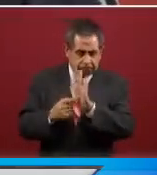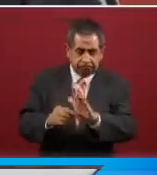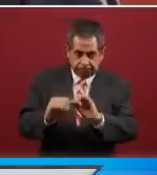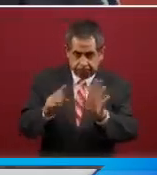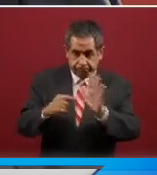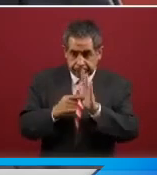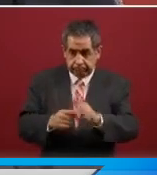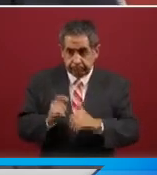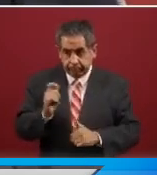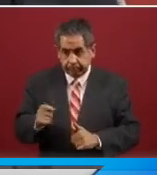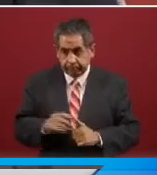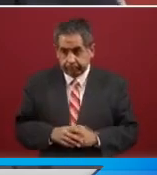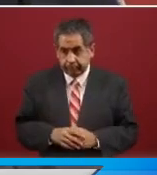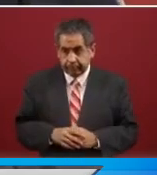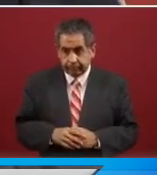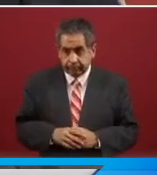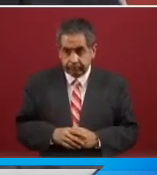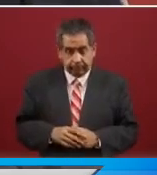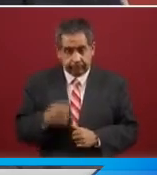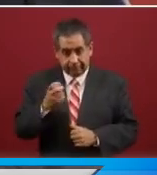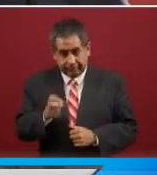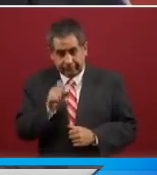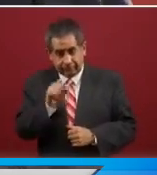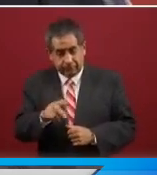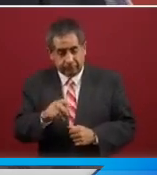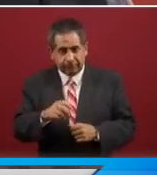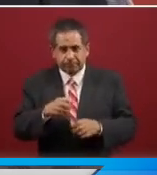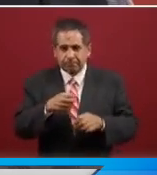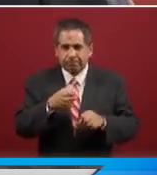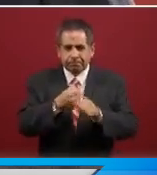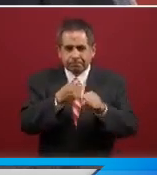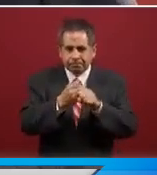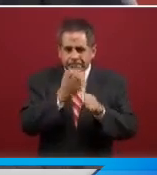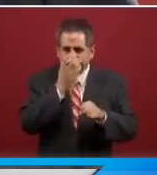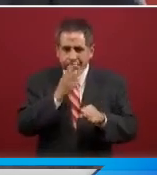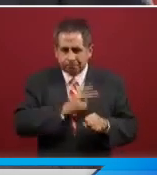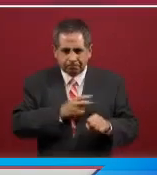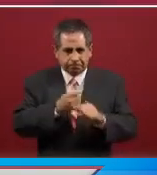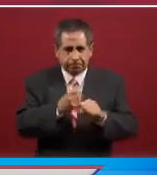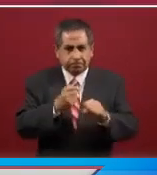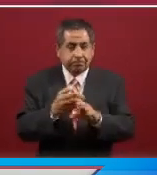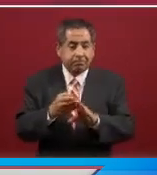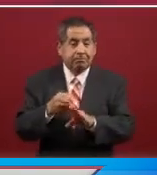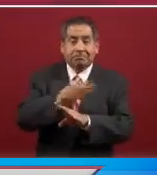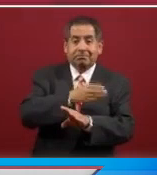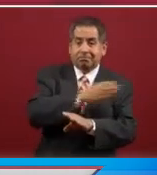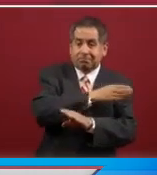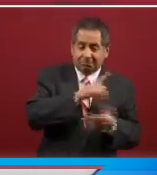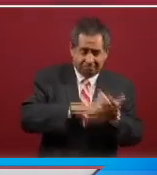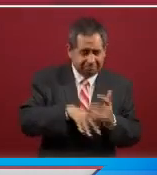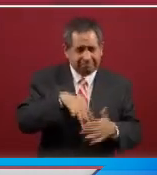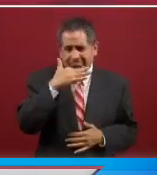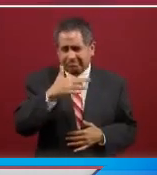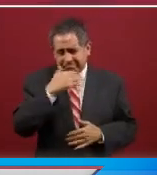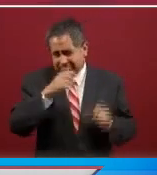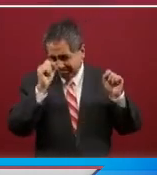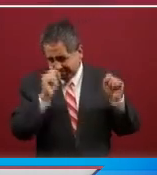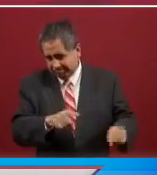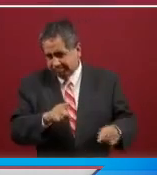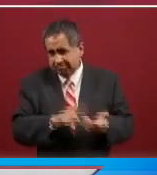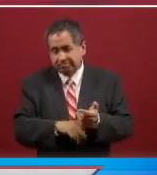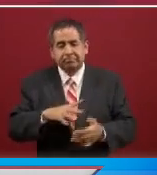Fertilizantes en Guerrero. Que hasta en esto de los fertilizantes habían intereses creados. Se entregarán